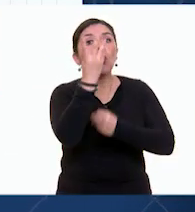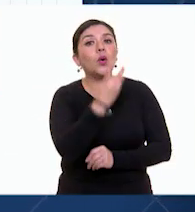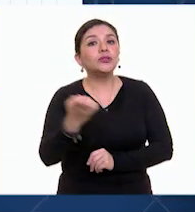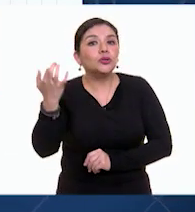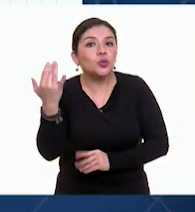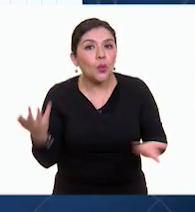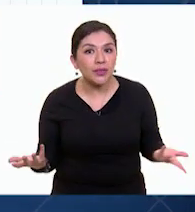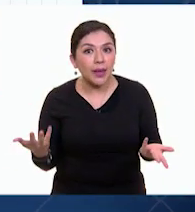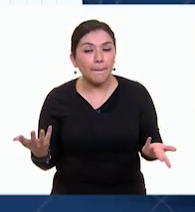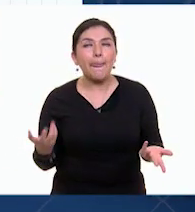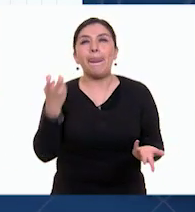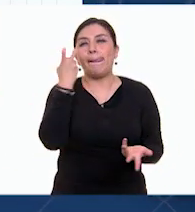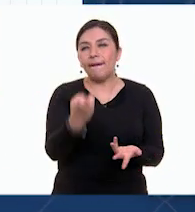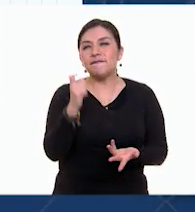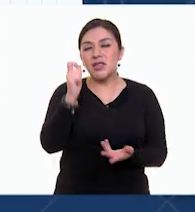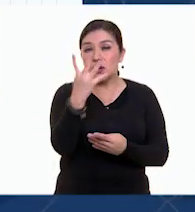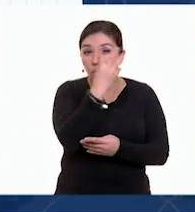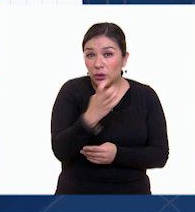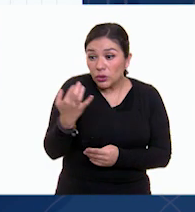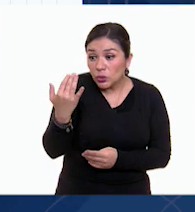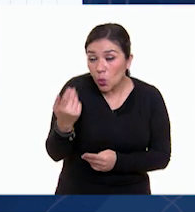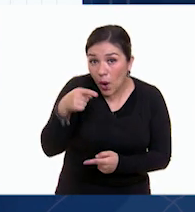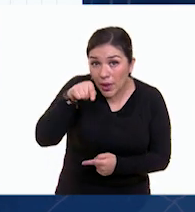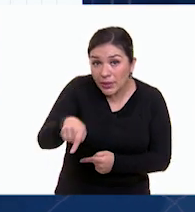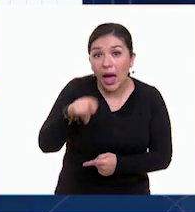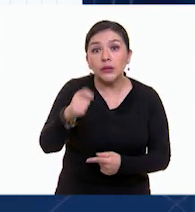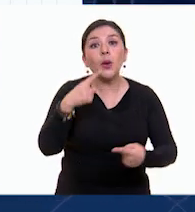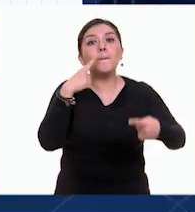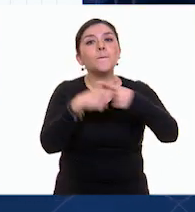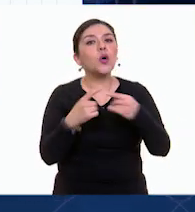450. Entonces, 450 es